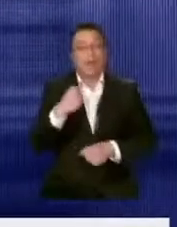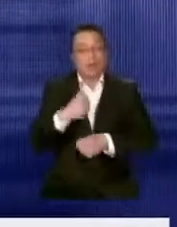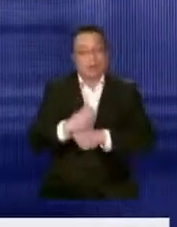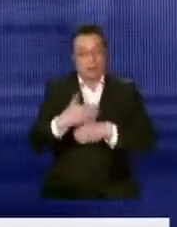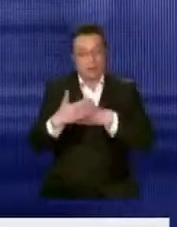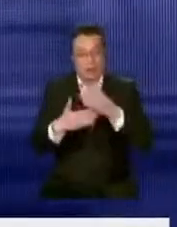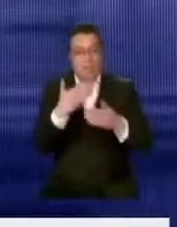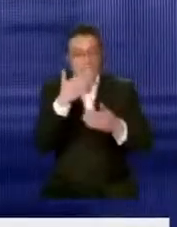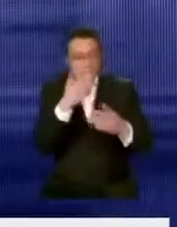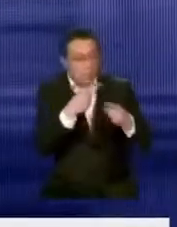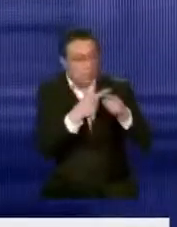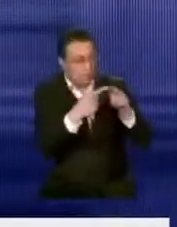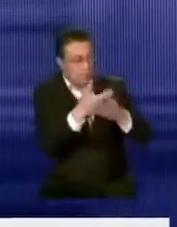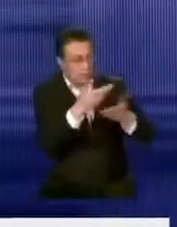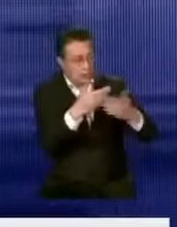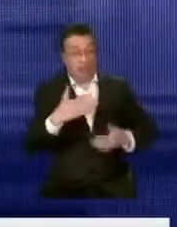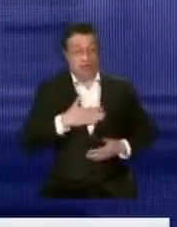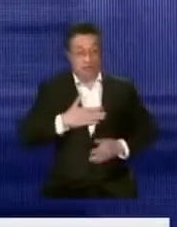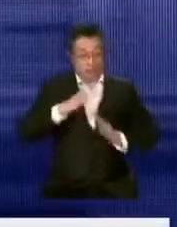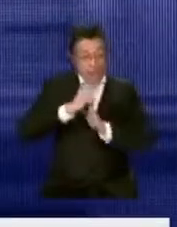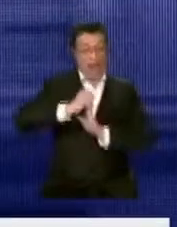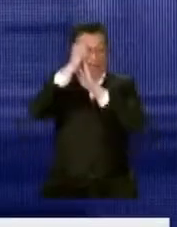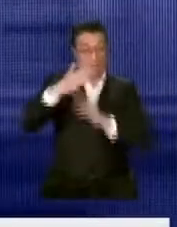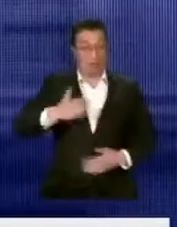cuáles son esas diferencias, y yo, como líder de la coalición,